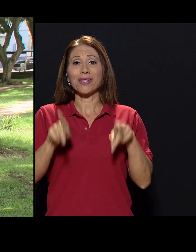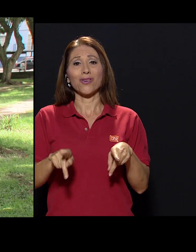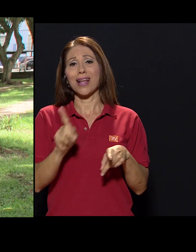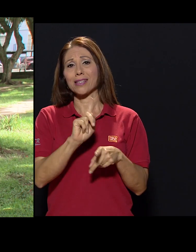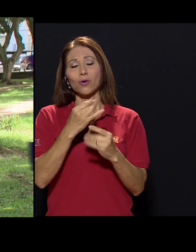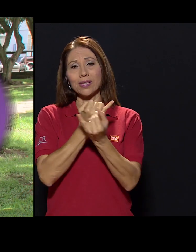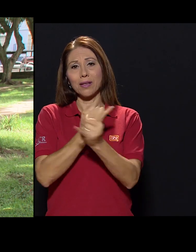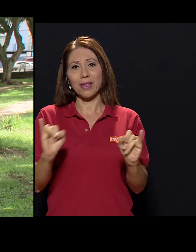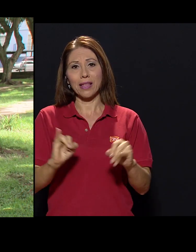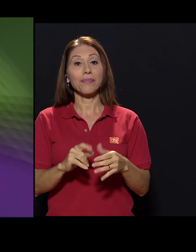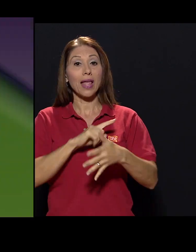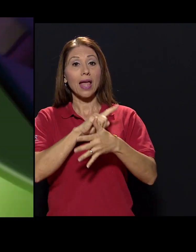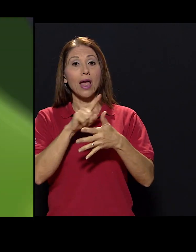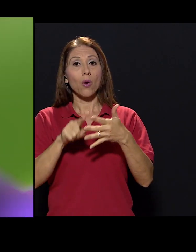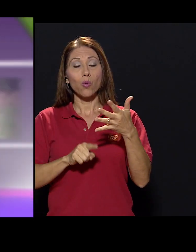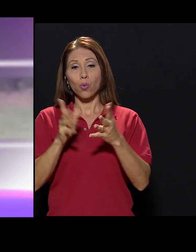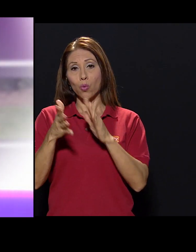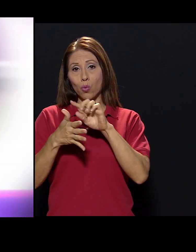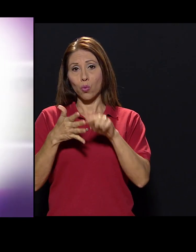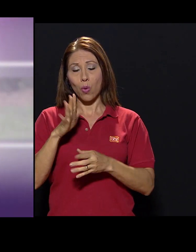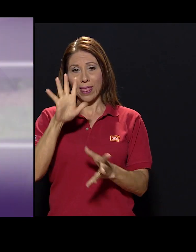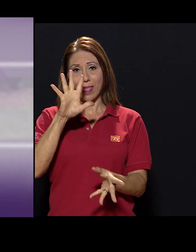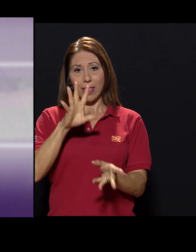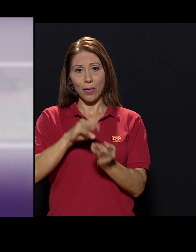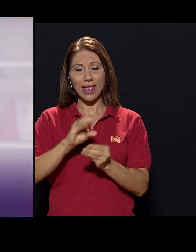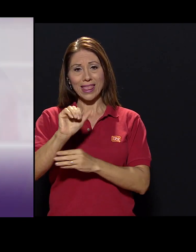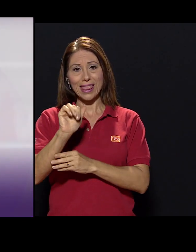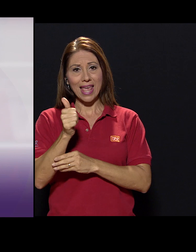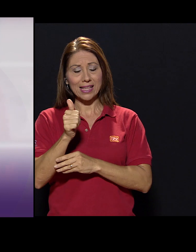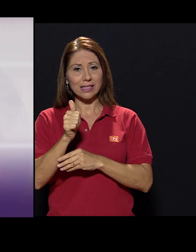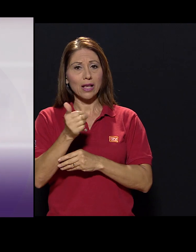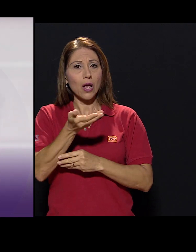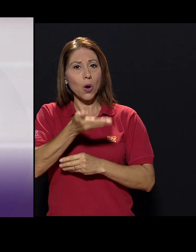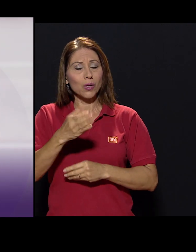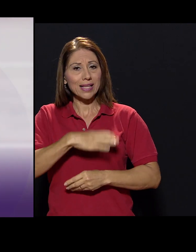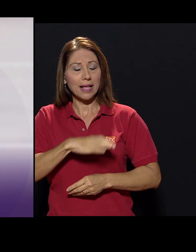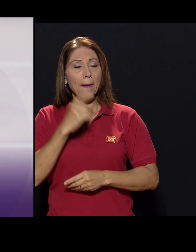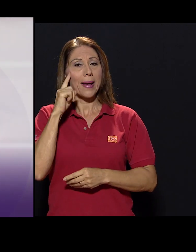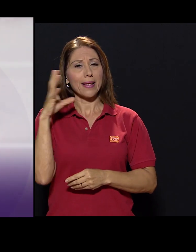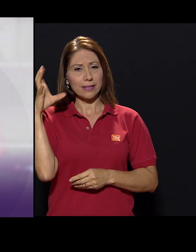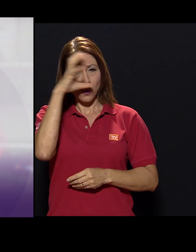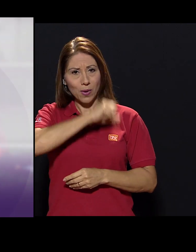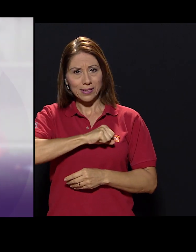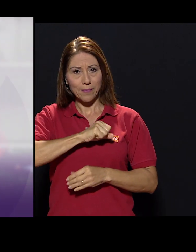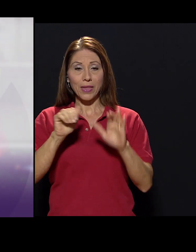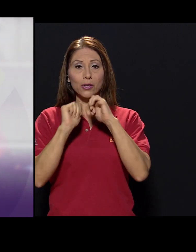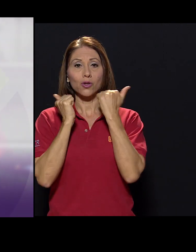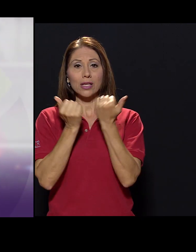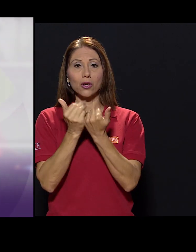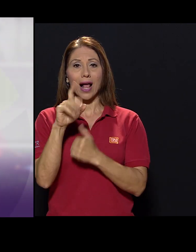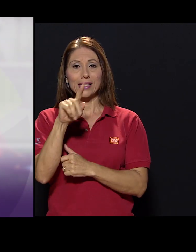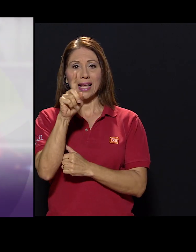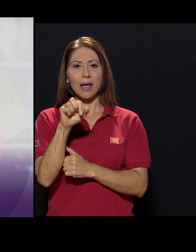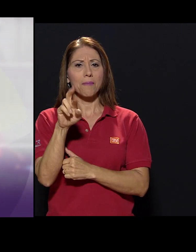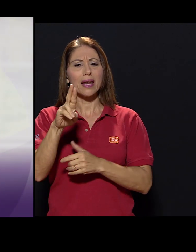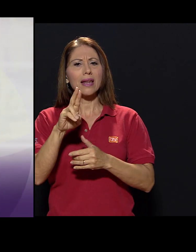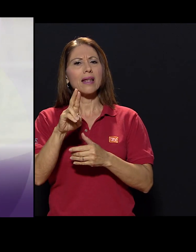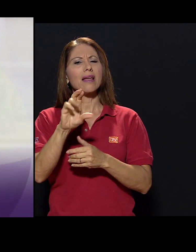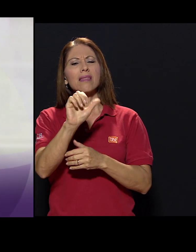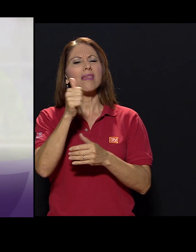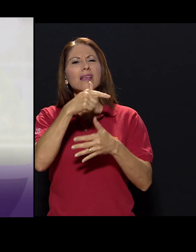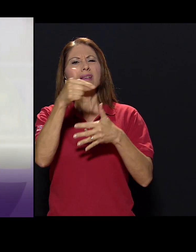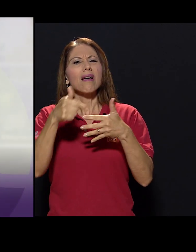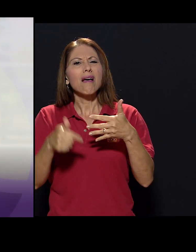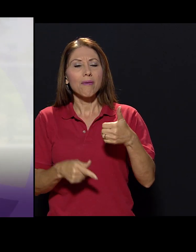dependencia o de la independencia. Existen 10 signos de alerta que pueden indicar la aparición de algún tipo de demencia. Según la Asociación de